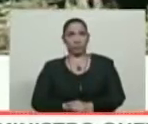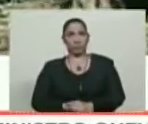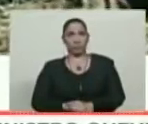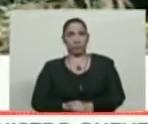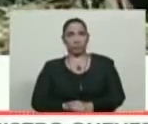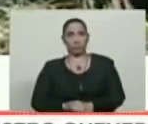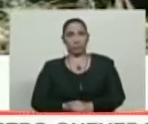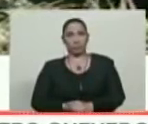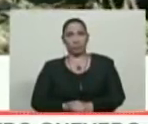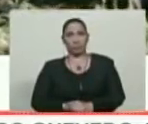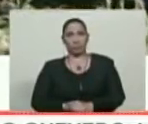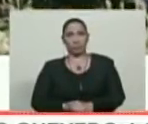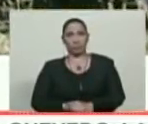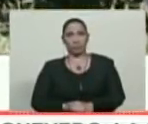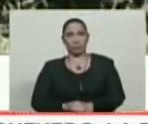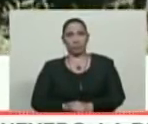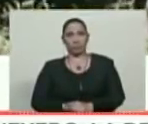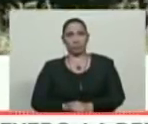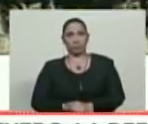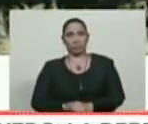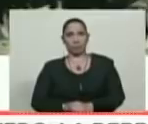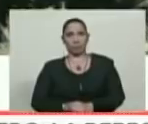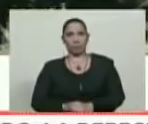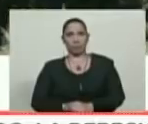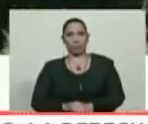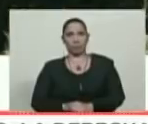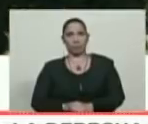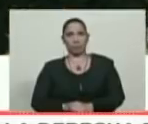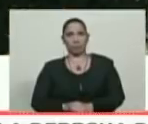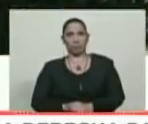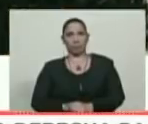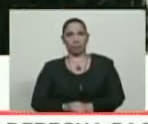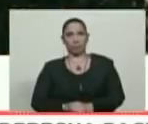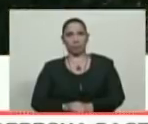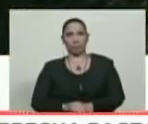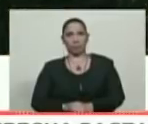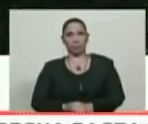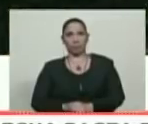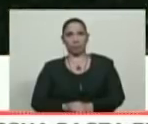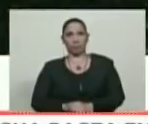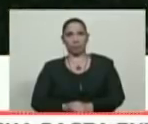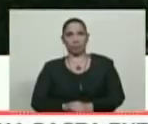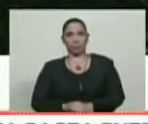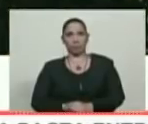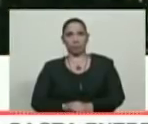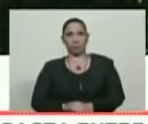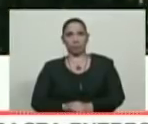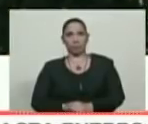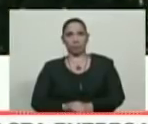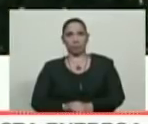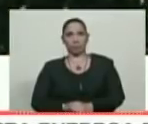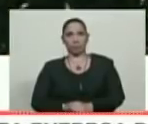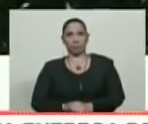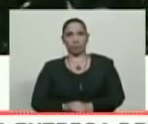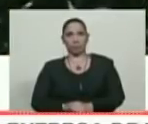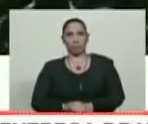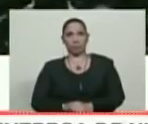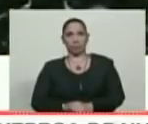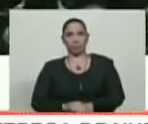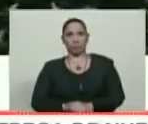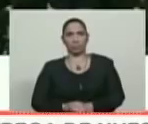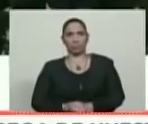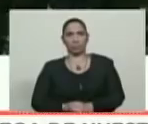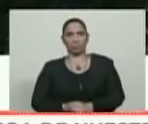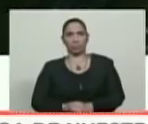cañón, conjunto culata, que a su vez con un disparador, y conjunto móvil. Posee una mira PSO-1